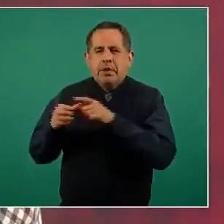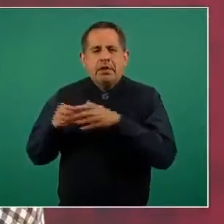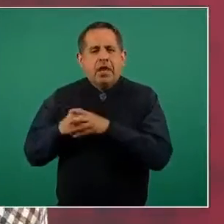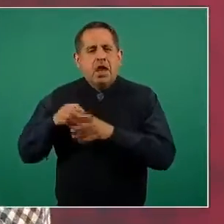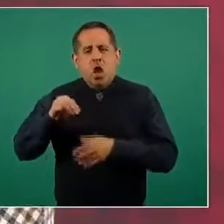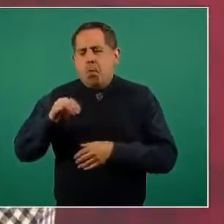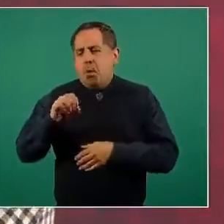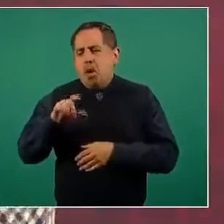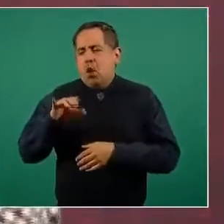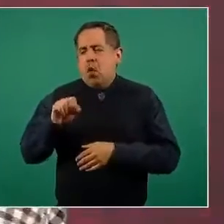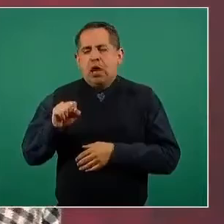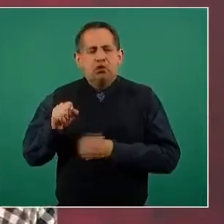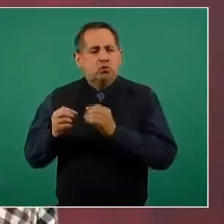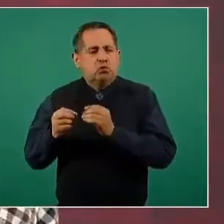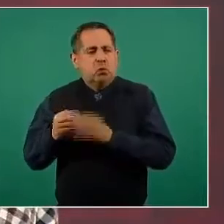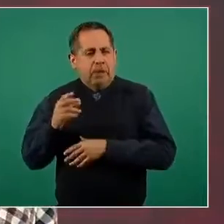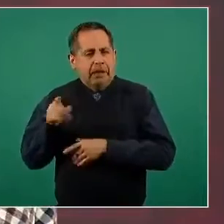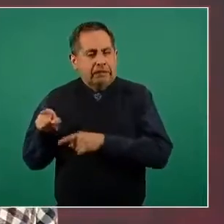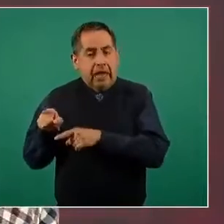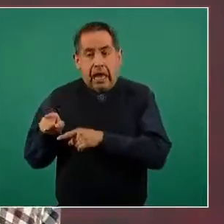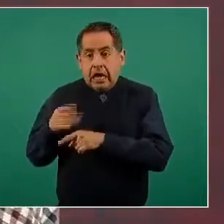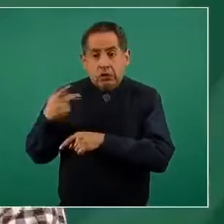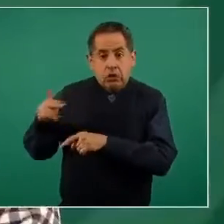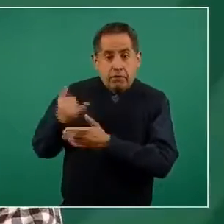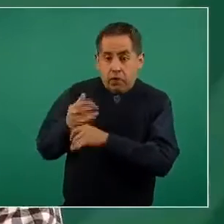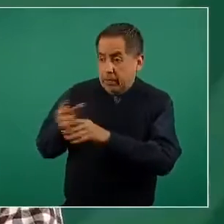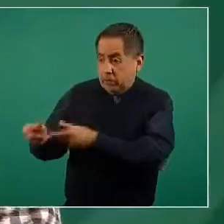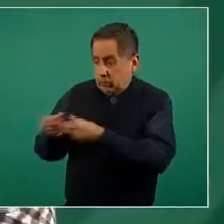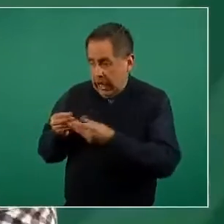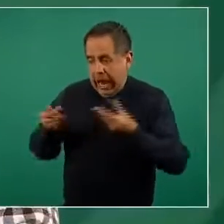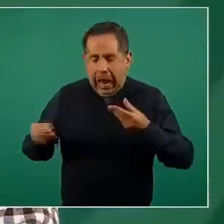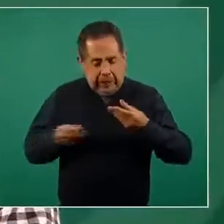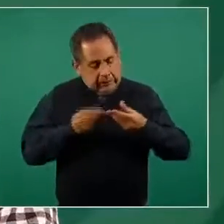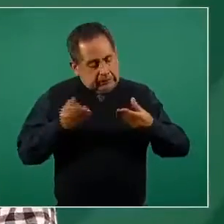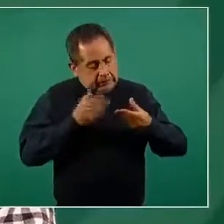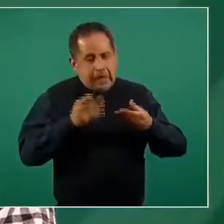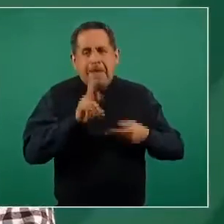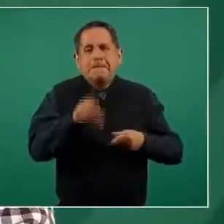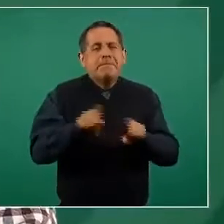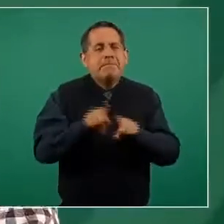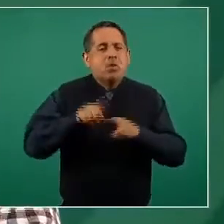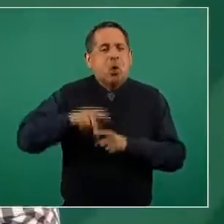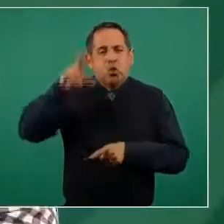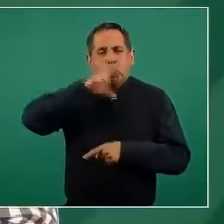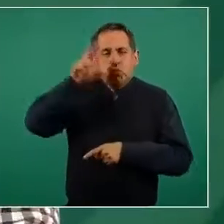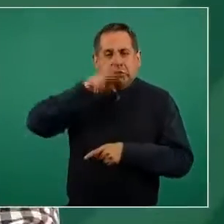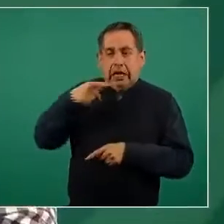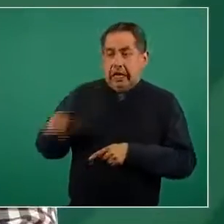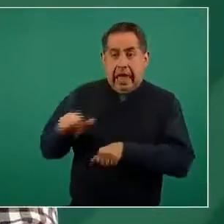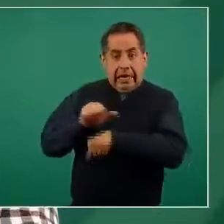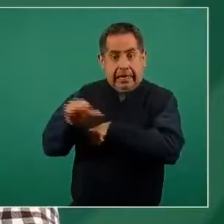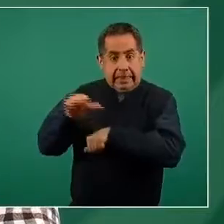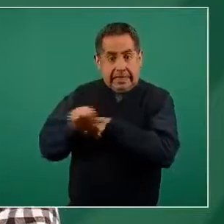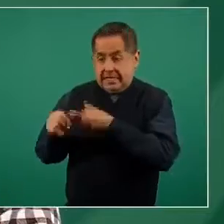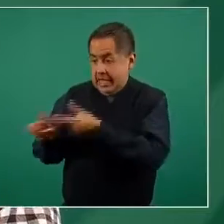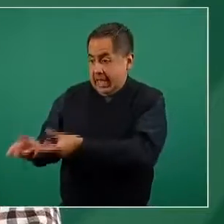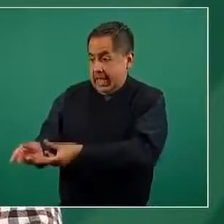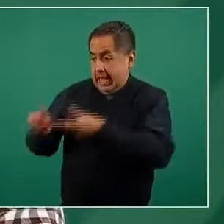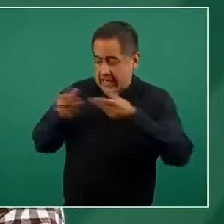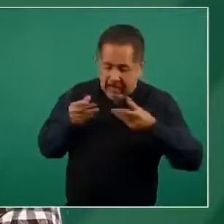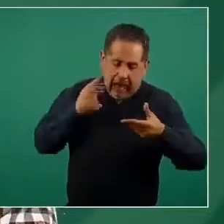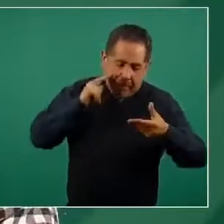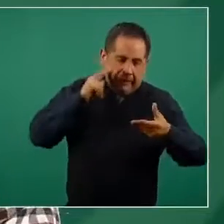Moléculas Nuevas, para tomar esa información como base. Igual que hicimos con Sputnik, que nos basamos en la autorización